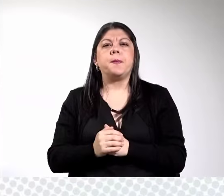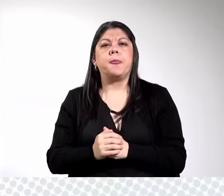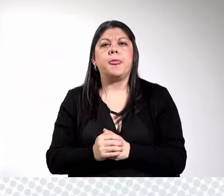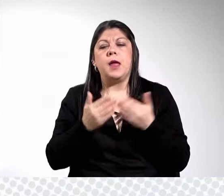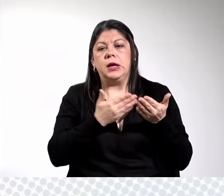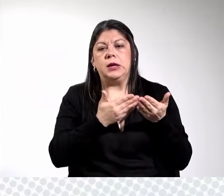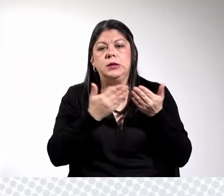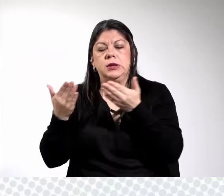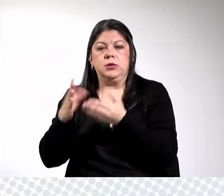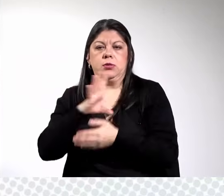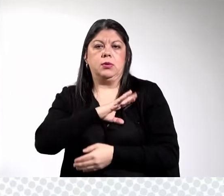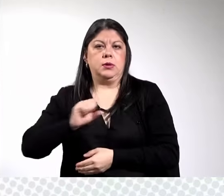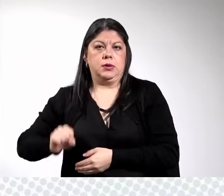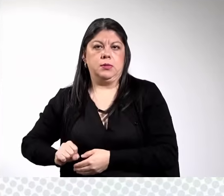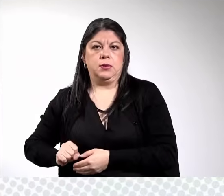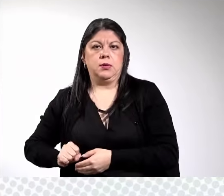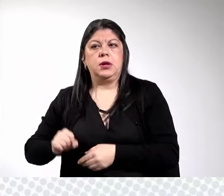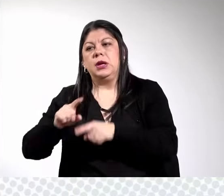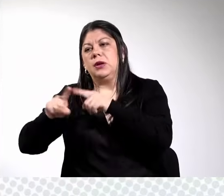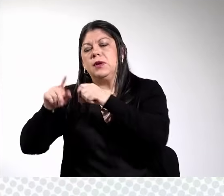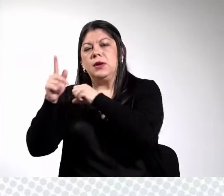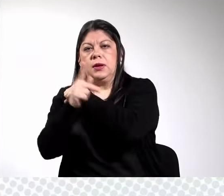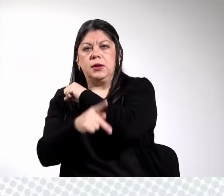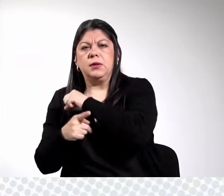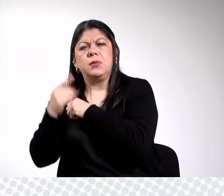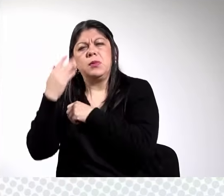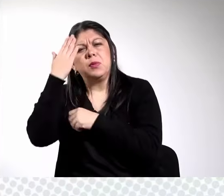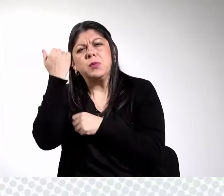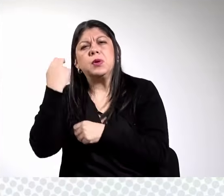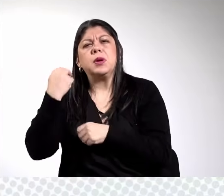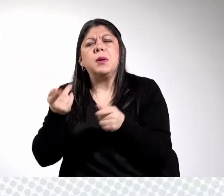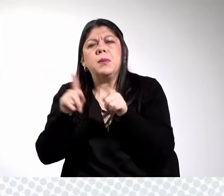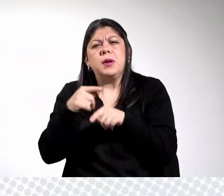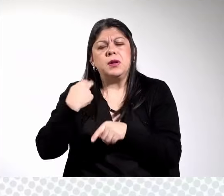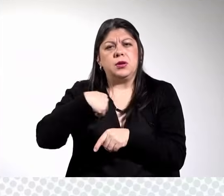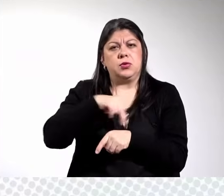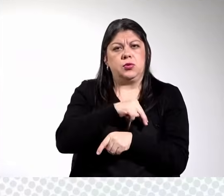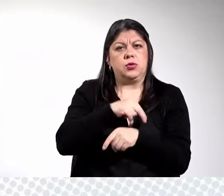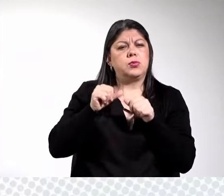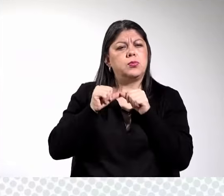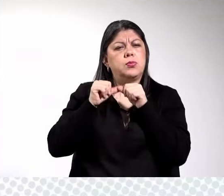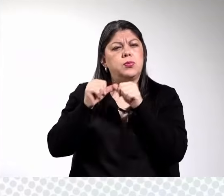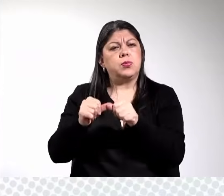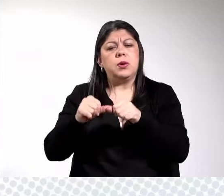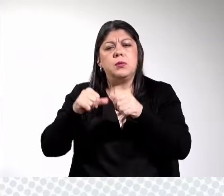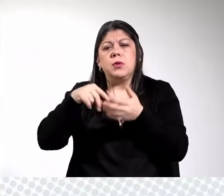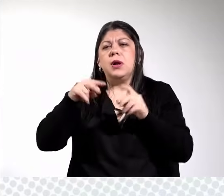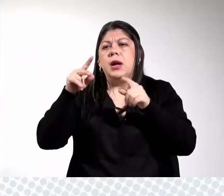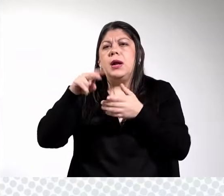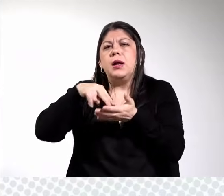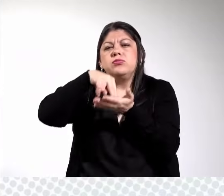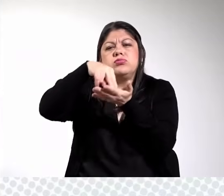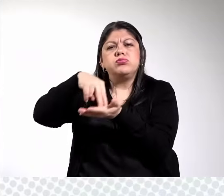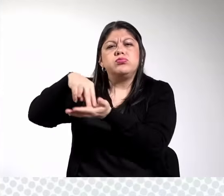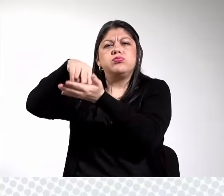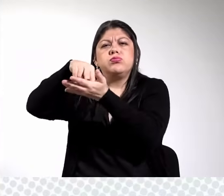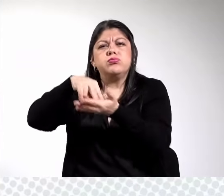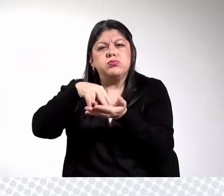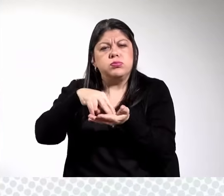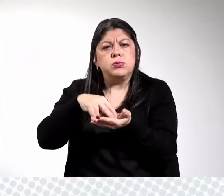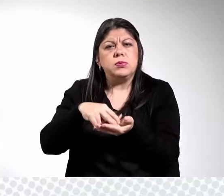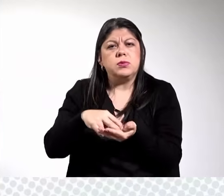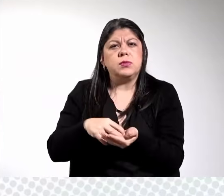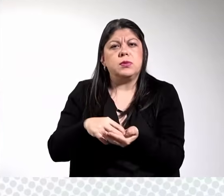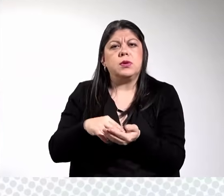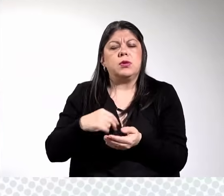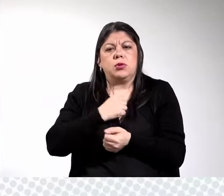llevó El Salvador y otros países. ¿Por qué nos pasa eso si seguimos teniendo las mismas olas? Por el desarrollo, porque